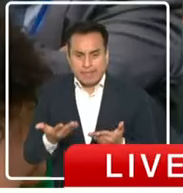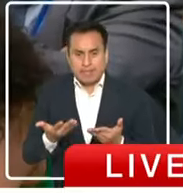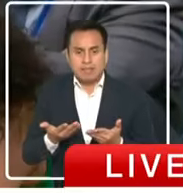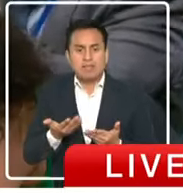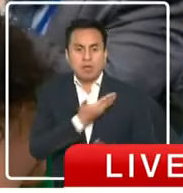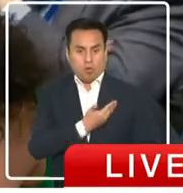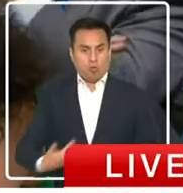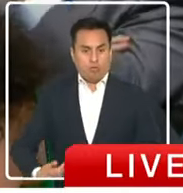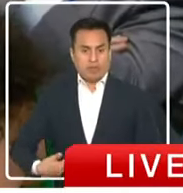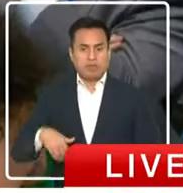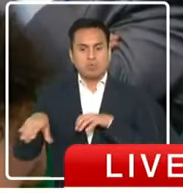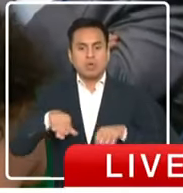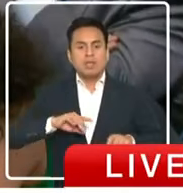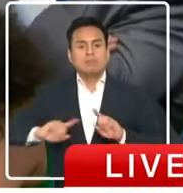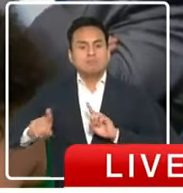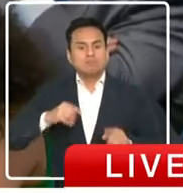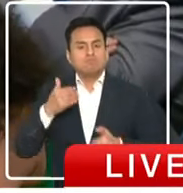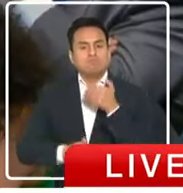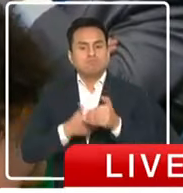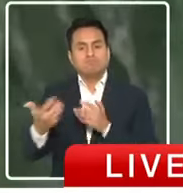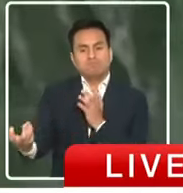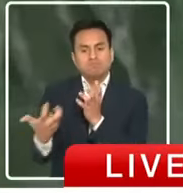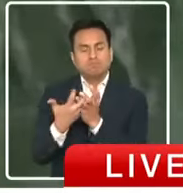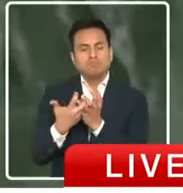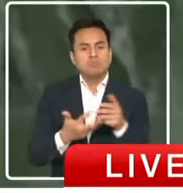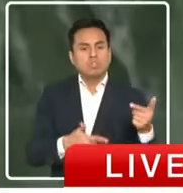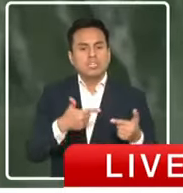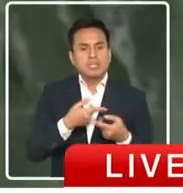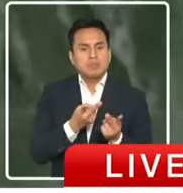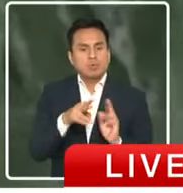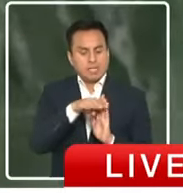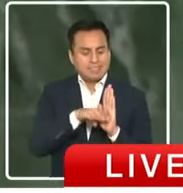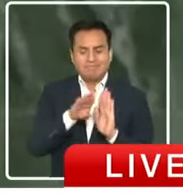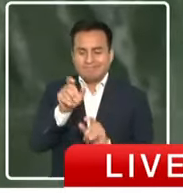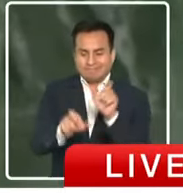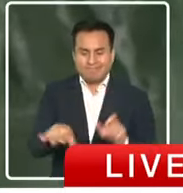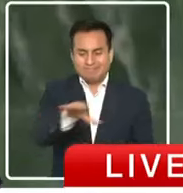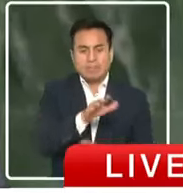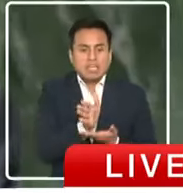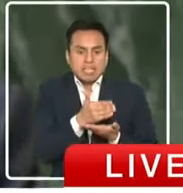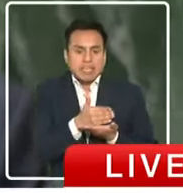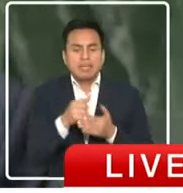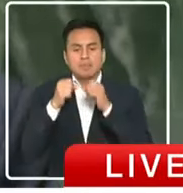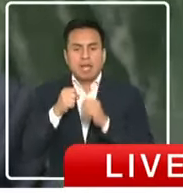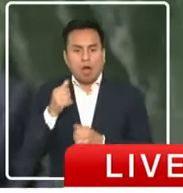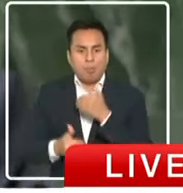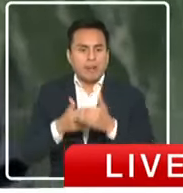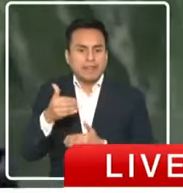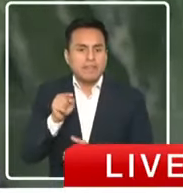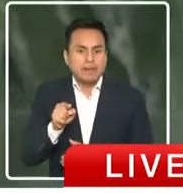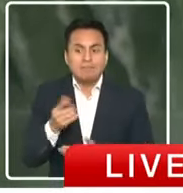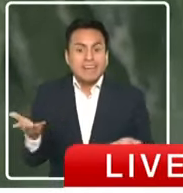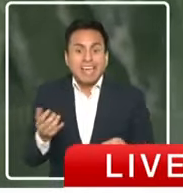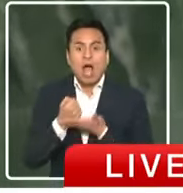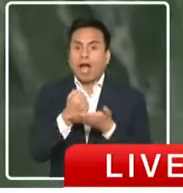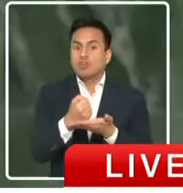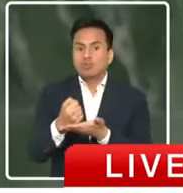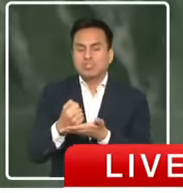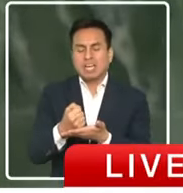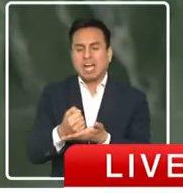nuestros gobiernos actúen coordinadamente y articulen políticas públicas, estrategias y capacidad operativa que ayuden